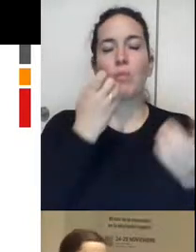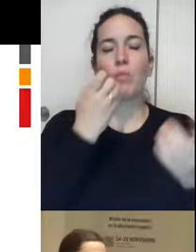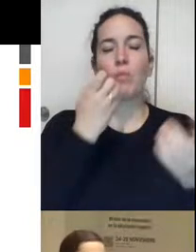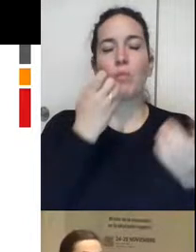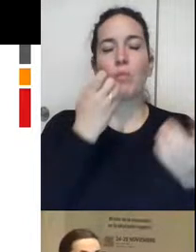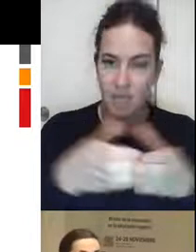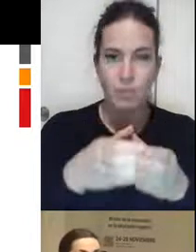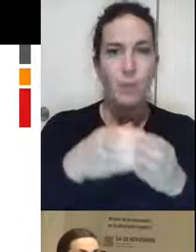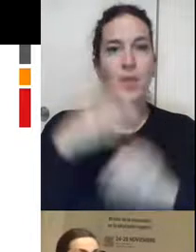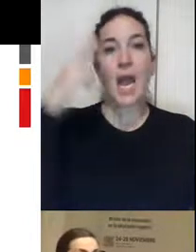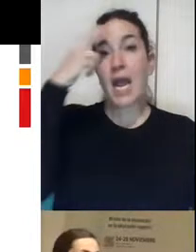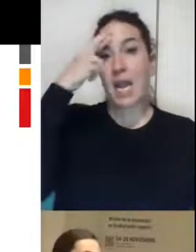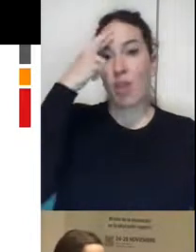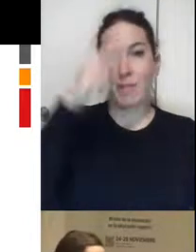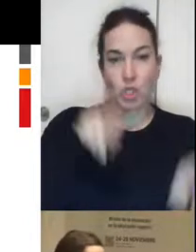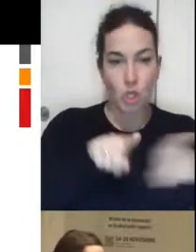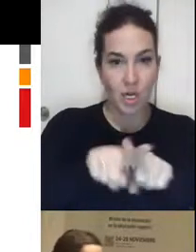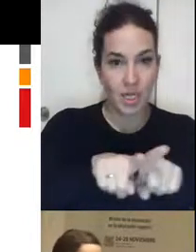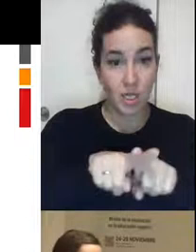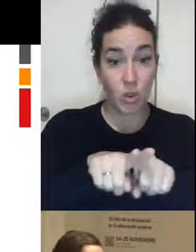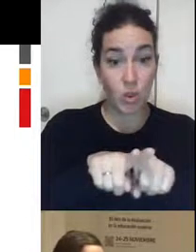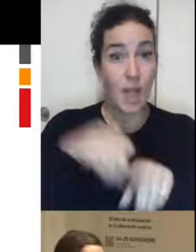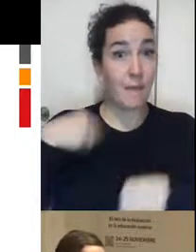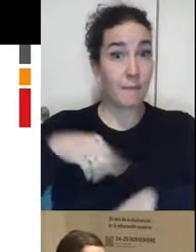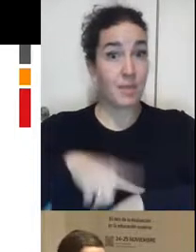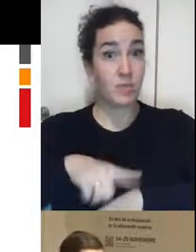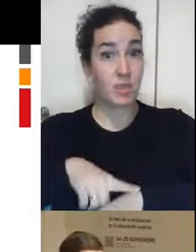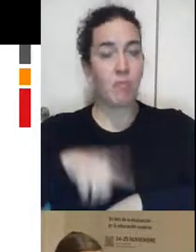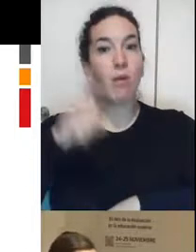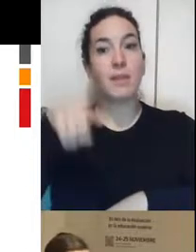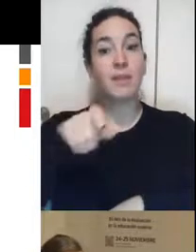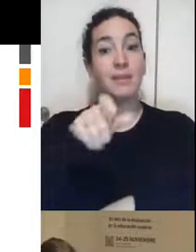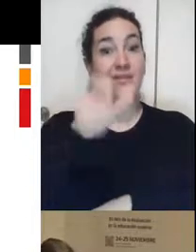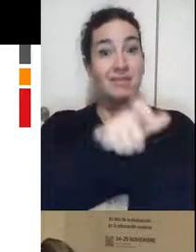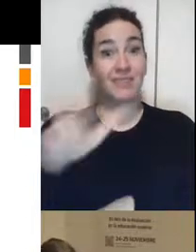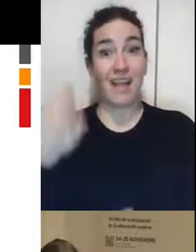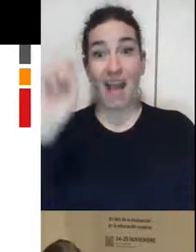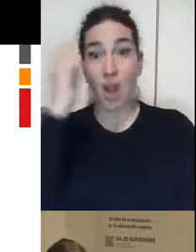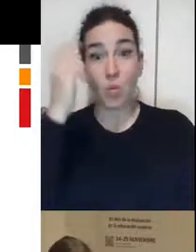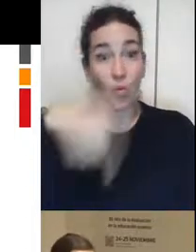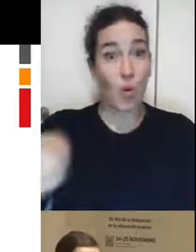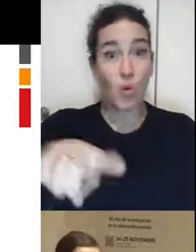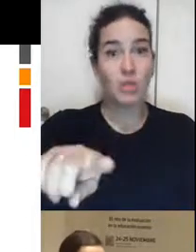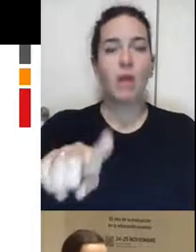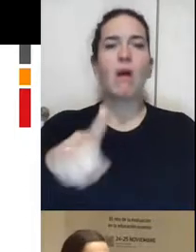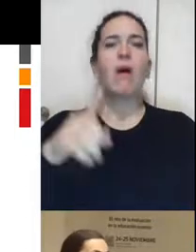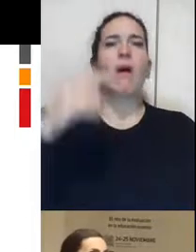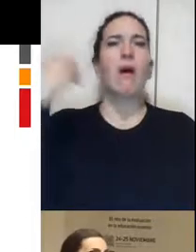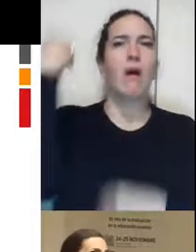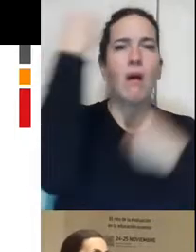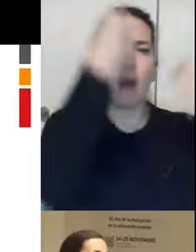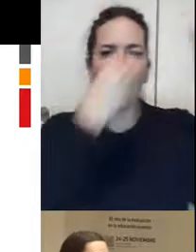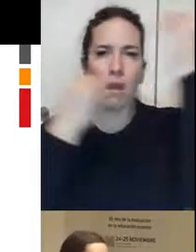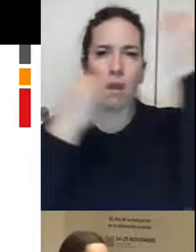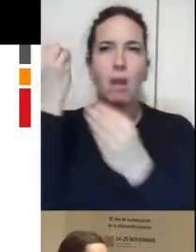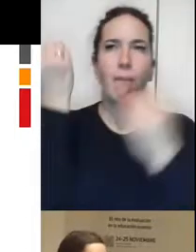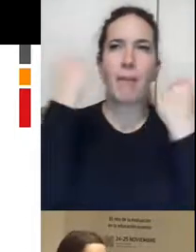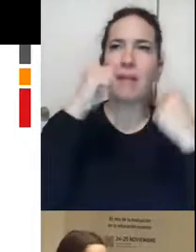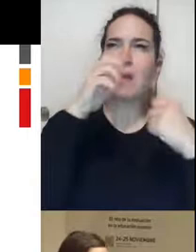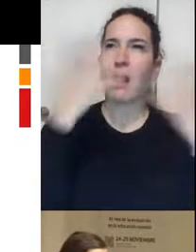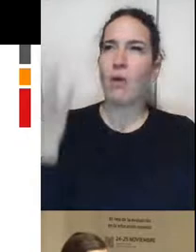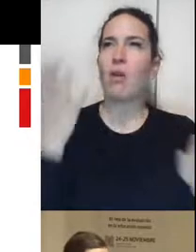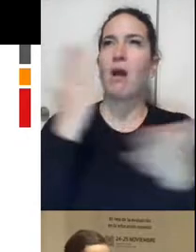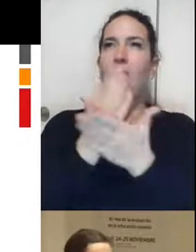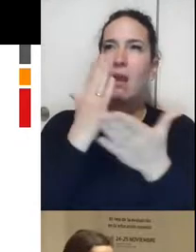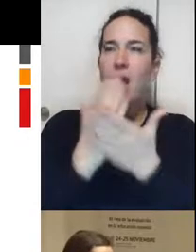y el razonamiento crítico al mismo tiempo que promovíamos que nuestros estudiantes pues, reflexionaran sobre las prácticas de aula